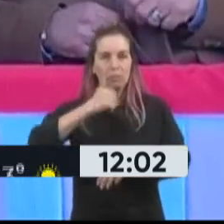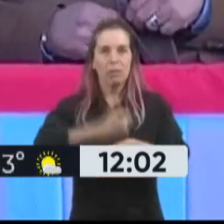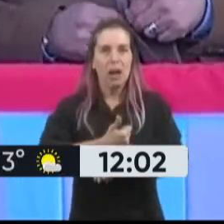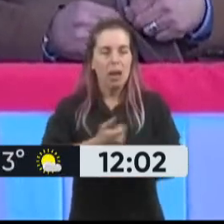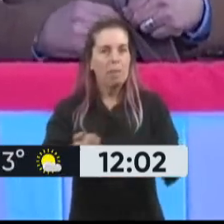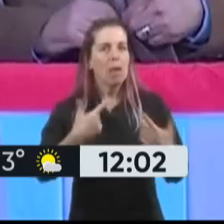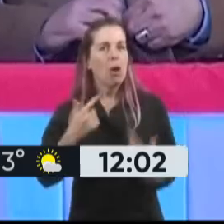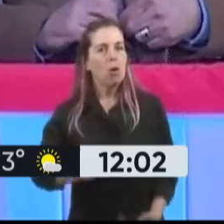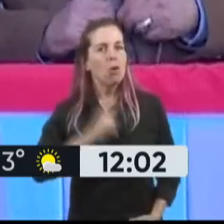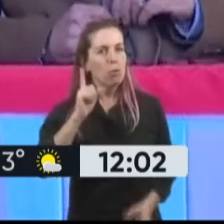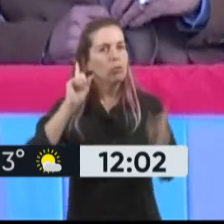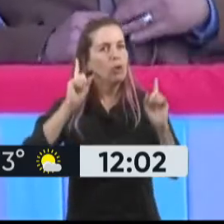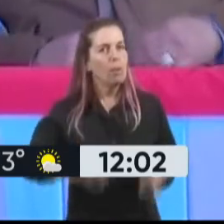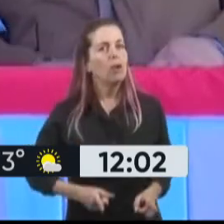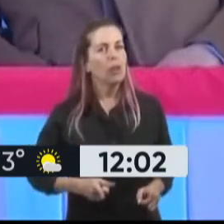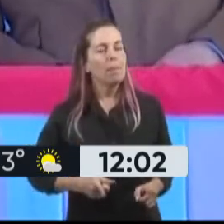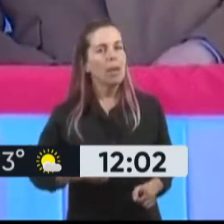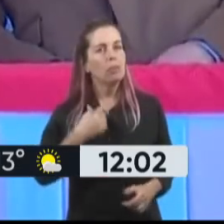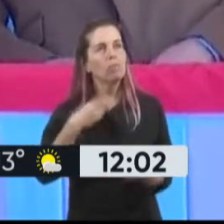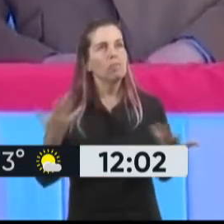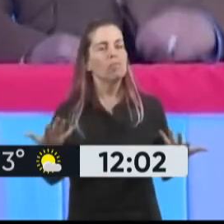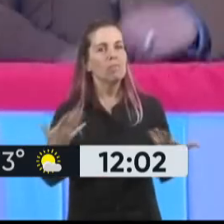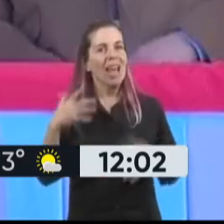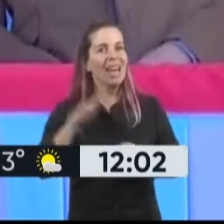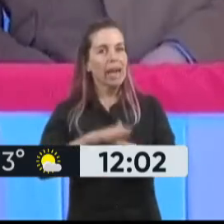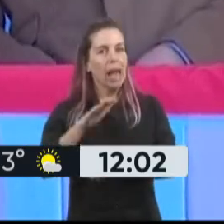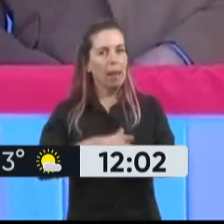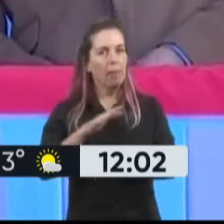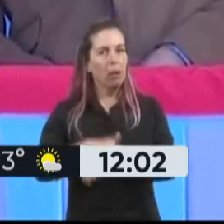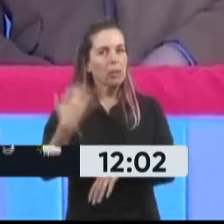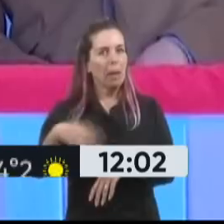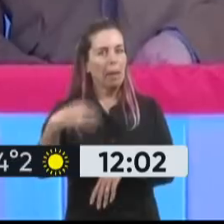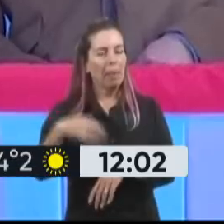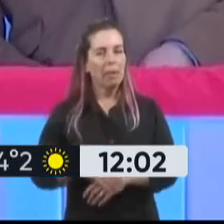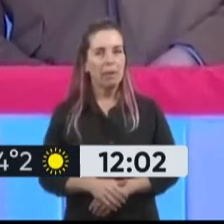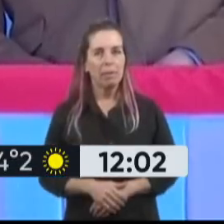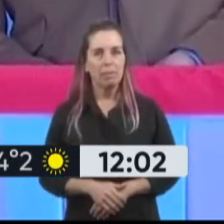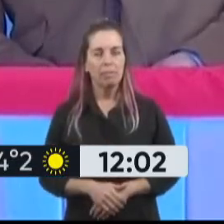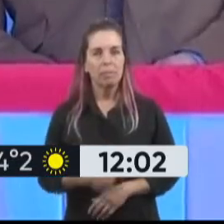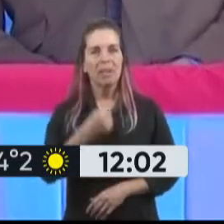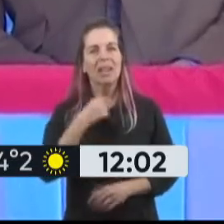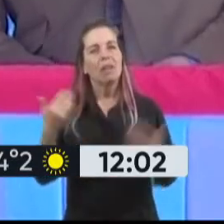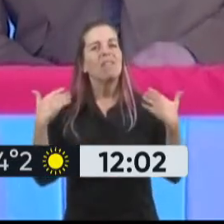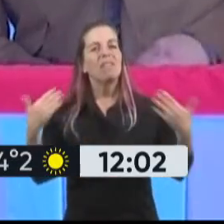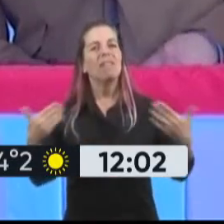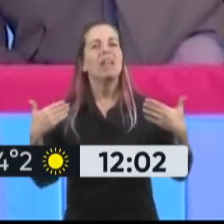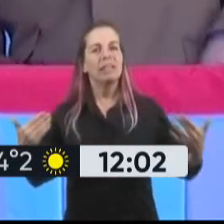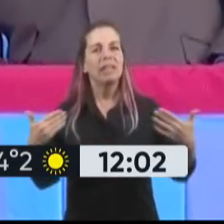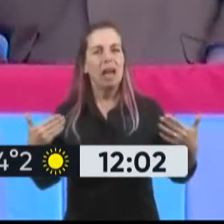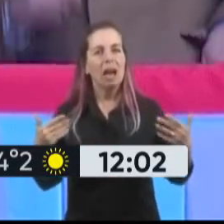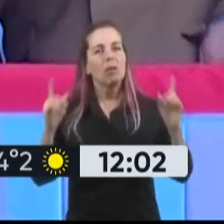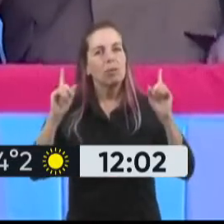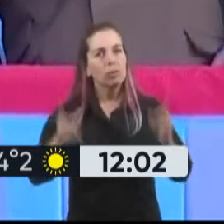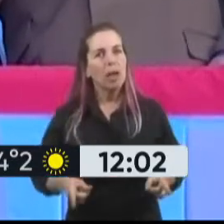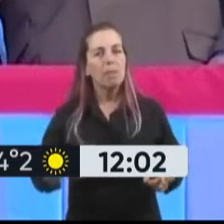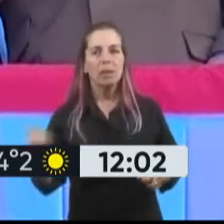orgullo, pero también de un profundo sentido de responsabilidad y deber. Quiero felicitarlos también